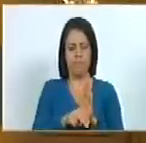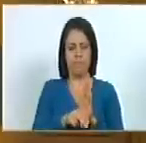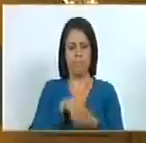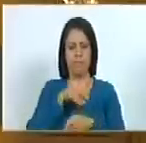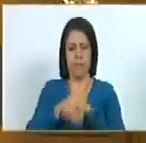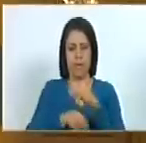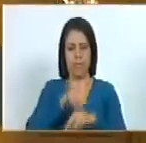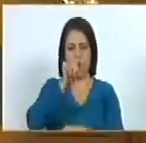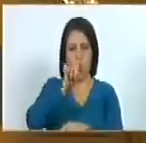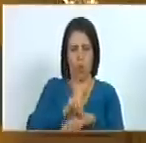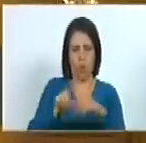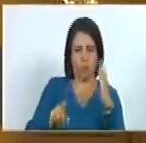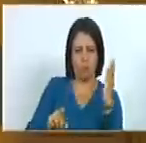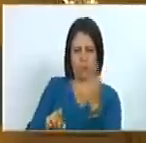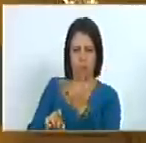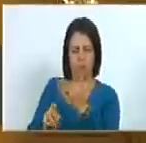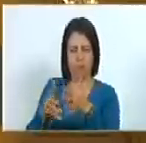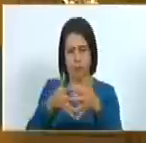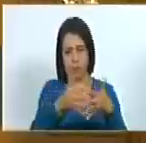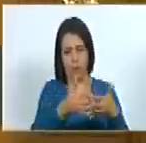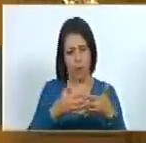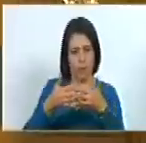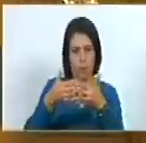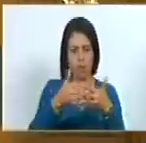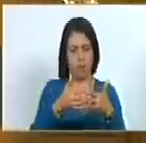coercitivas, unilaterales, sanciones imperiales,